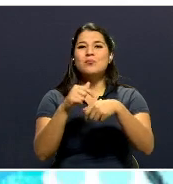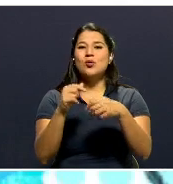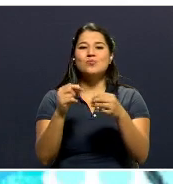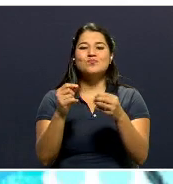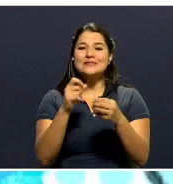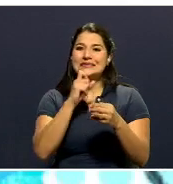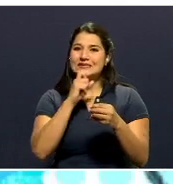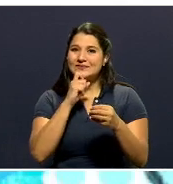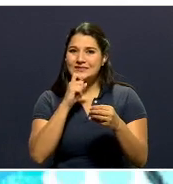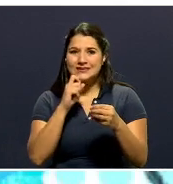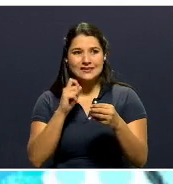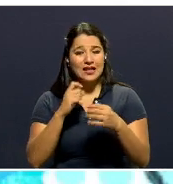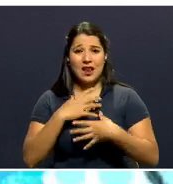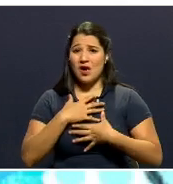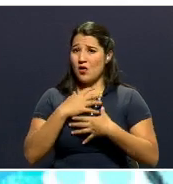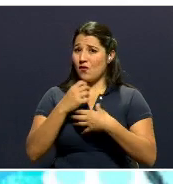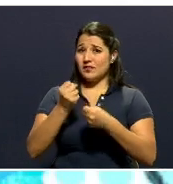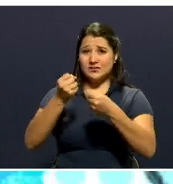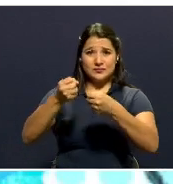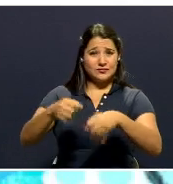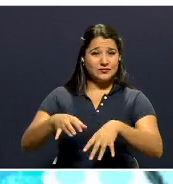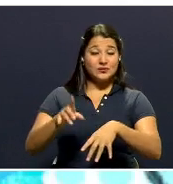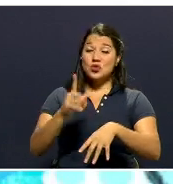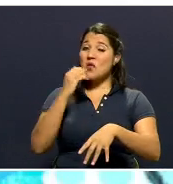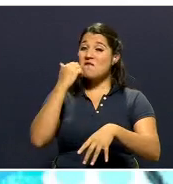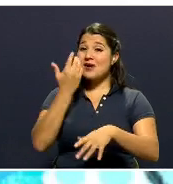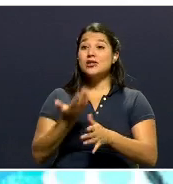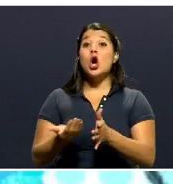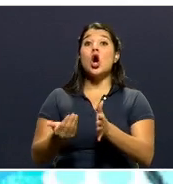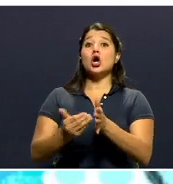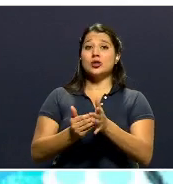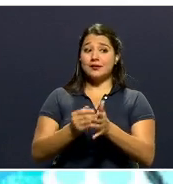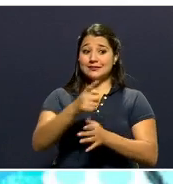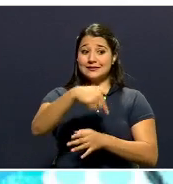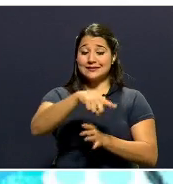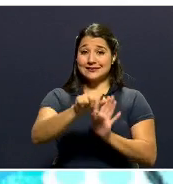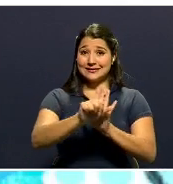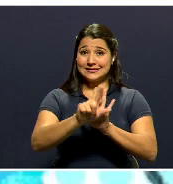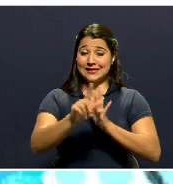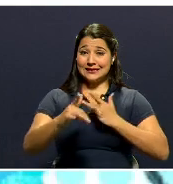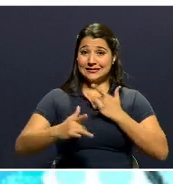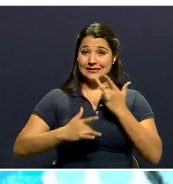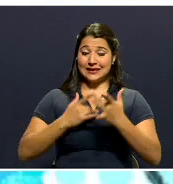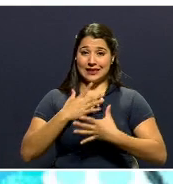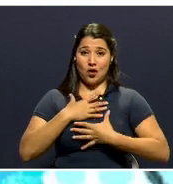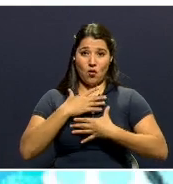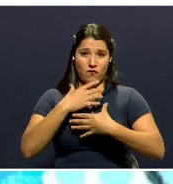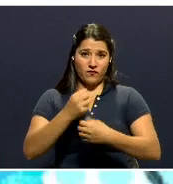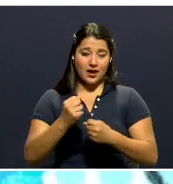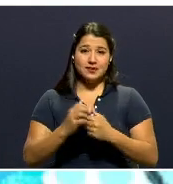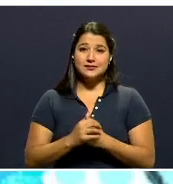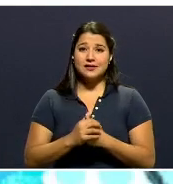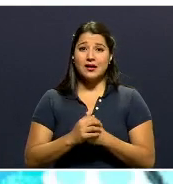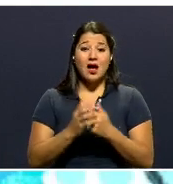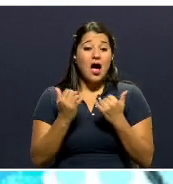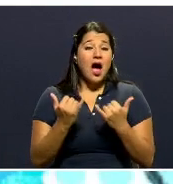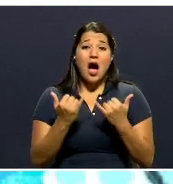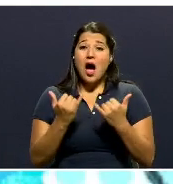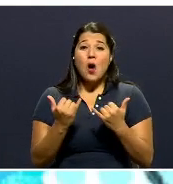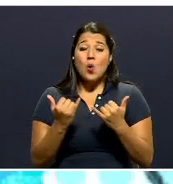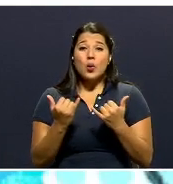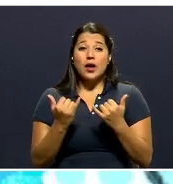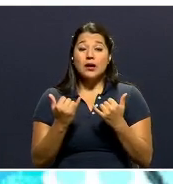en donde la confianza no se va a recuperar tan fácilmente. Esto es apenas, como por decirlo así, detener la tempestad que